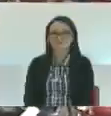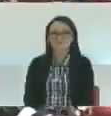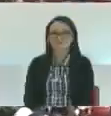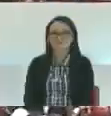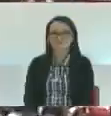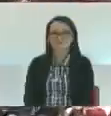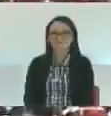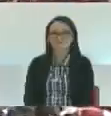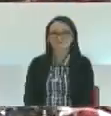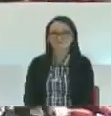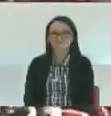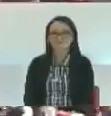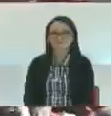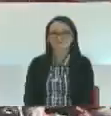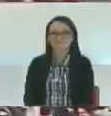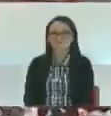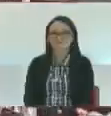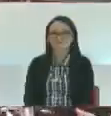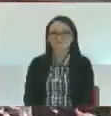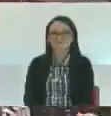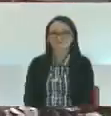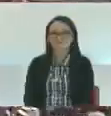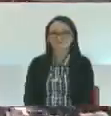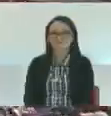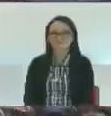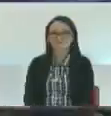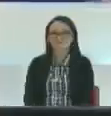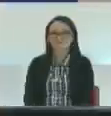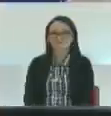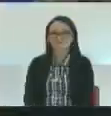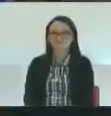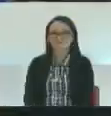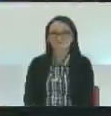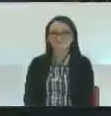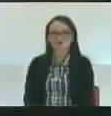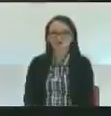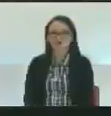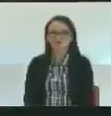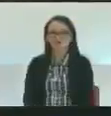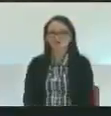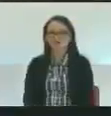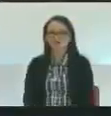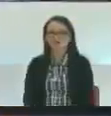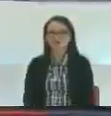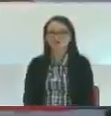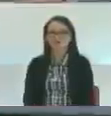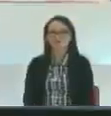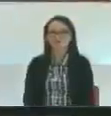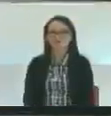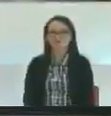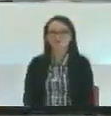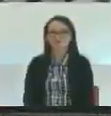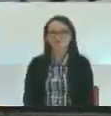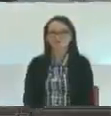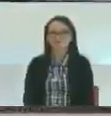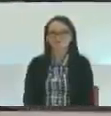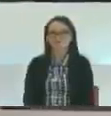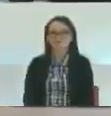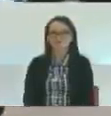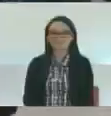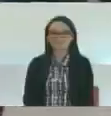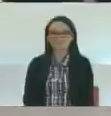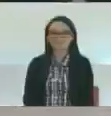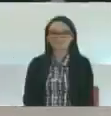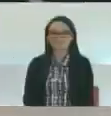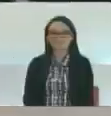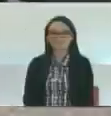En unidad, defiendo la verdad con devoción, luchamos con valor. ¡Una ola! ¡Una ola! ¡La una,